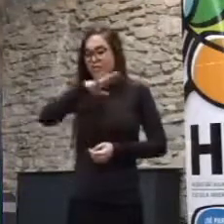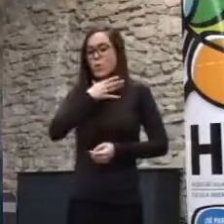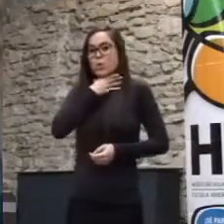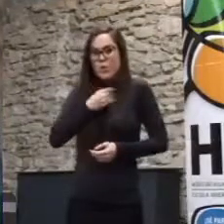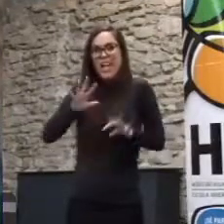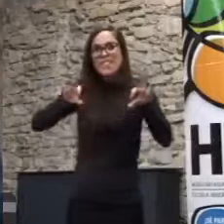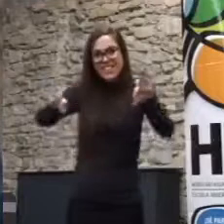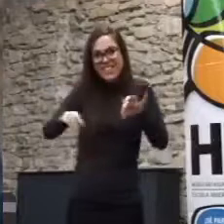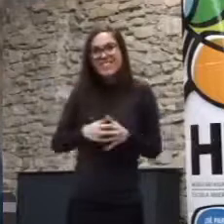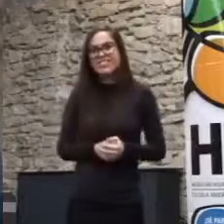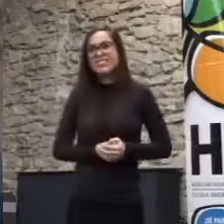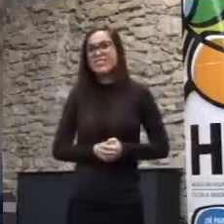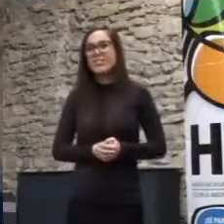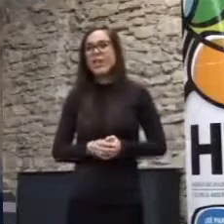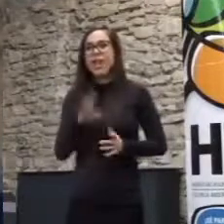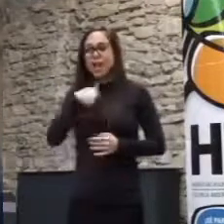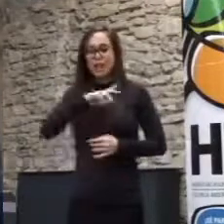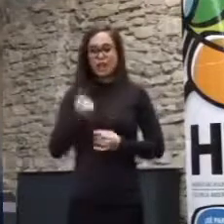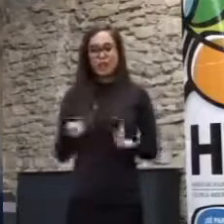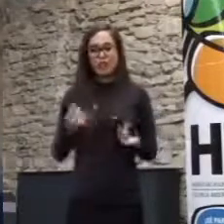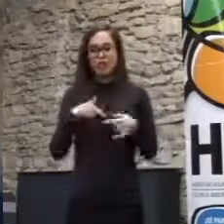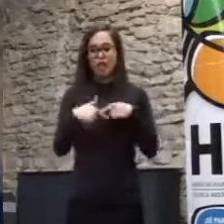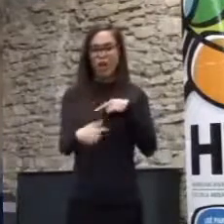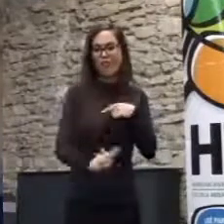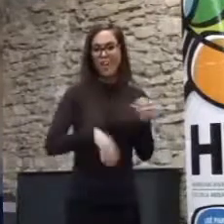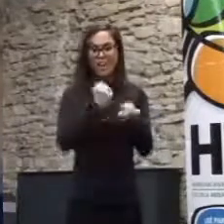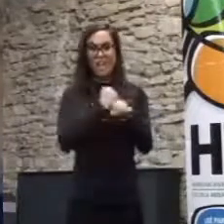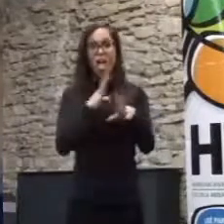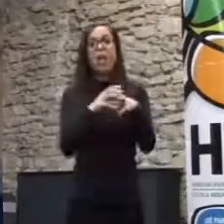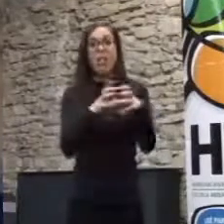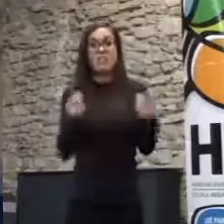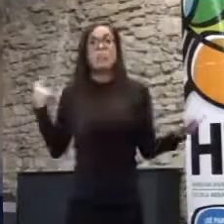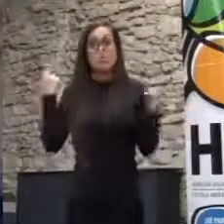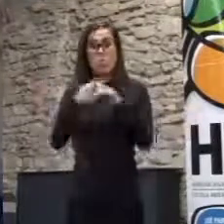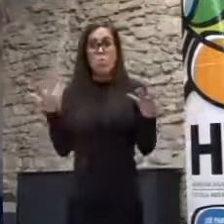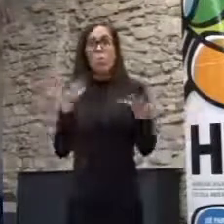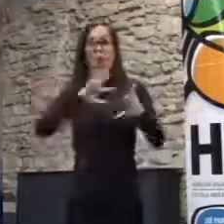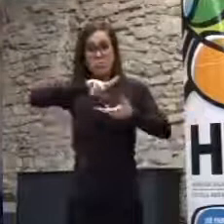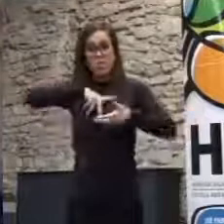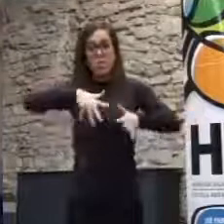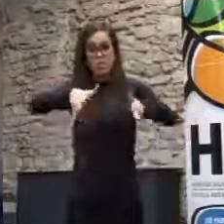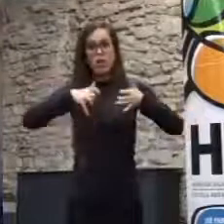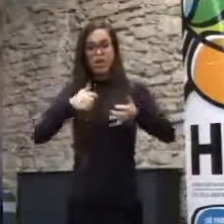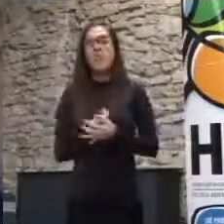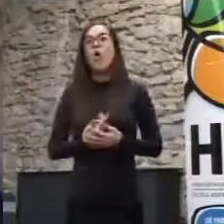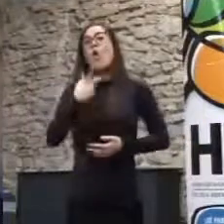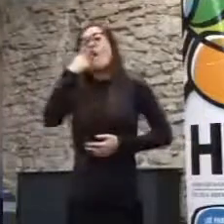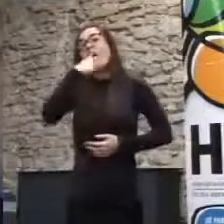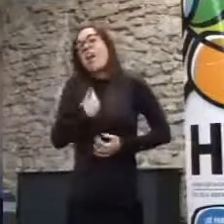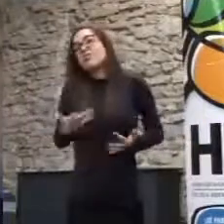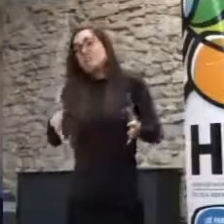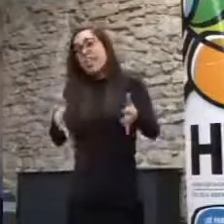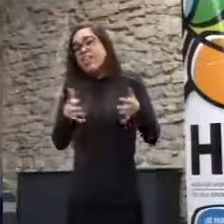nos lleva a ir todas las mañanas a trabajar, con la intención es esa. Es decir, voy a contar algo, ojalá lo pueda contar yo solo, que eso igual es